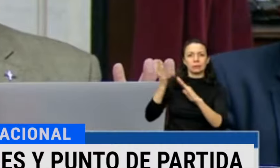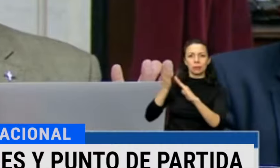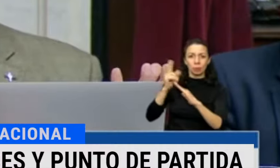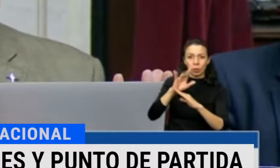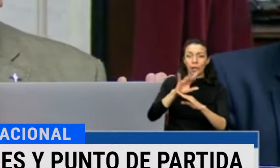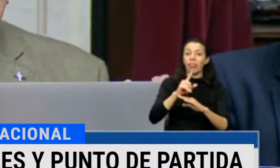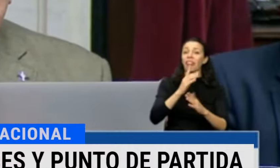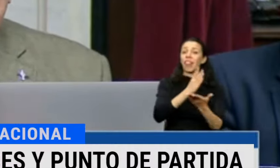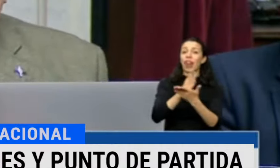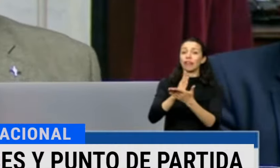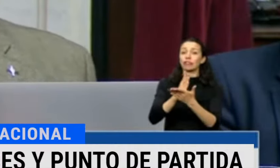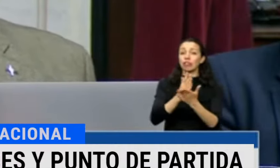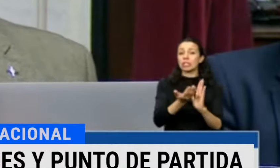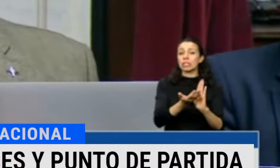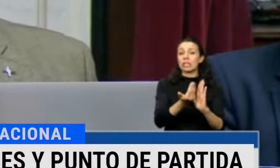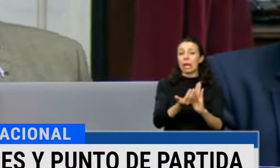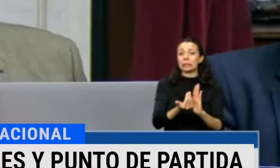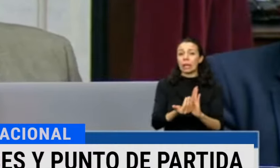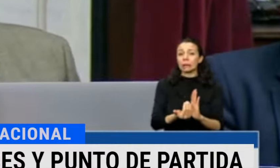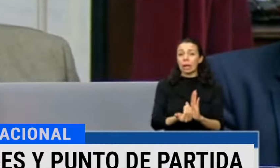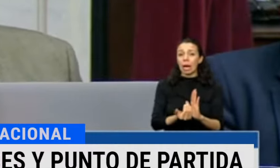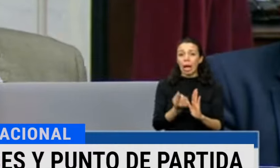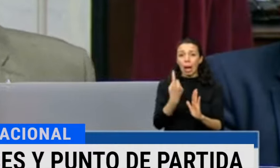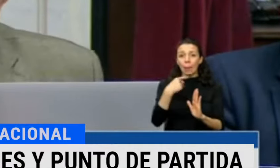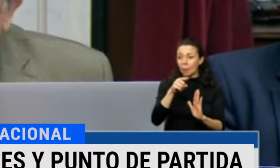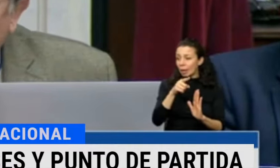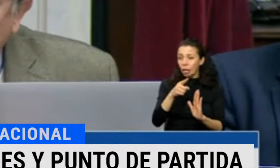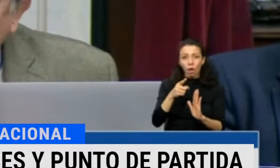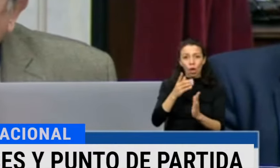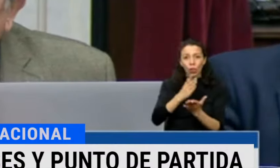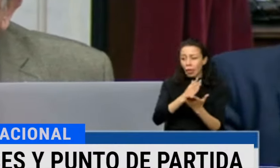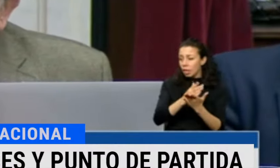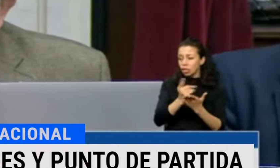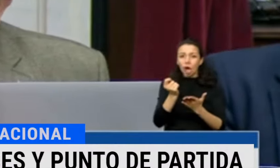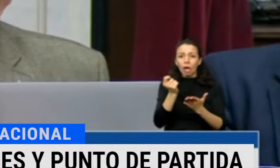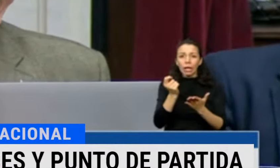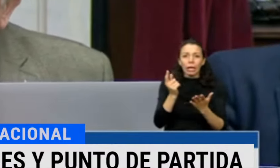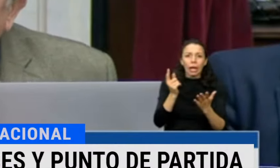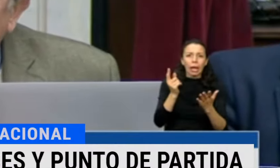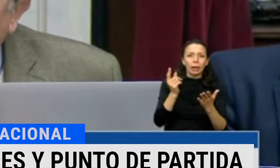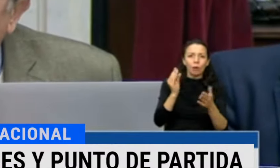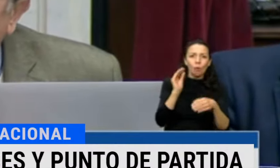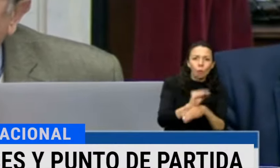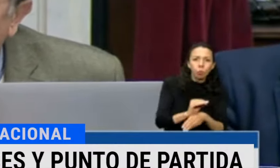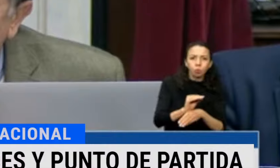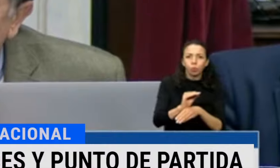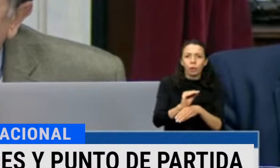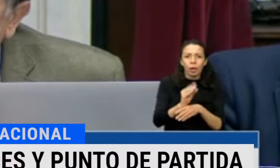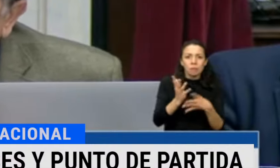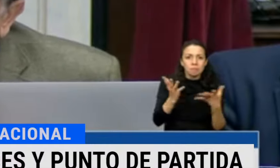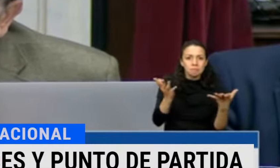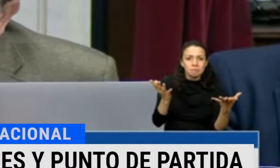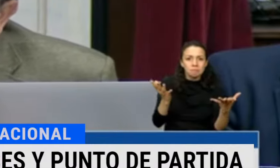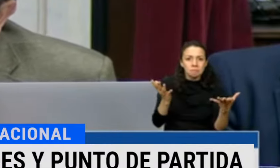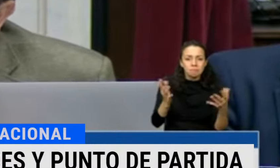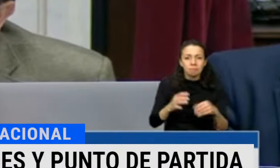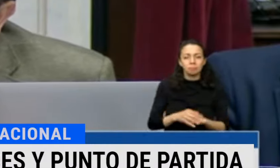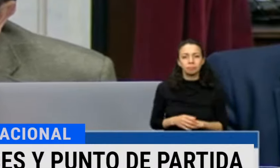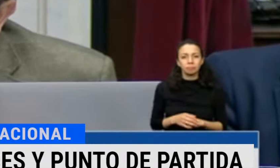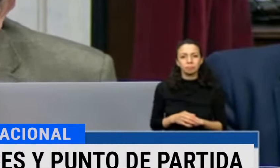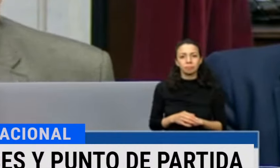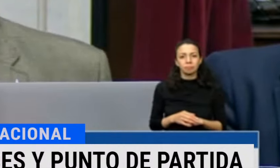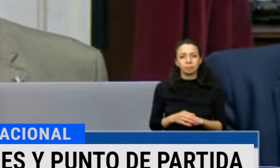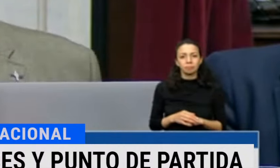todos juntos en estos temas, y lo que nos pongamos de acuerdo, dejemos el costadito y después vemos. Aguirre, gracias, muy